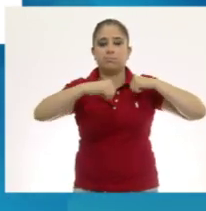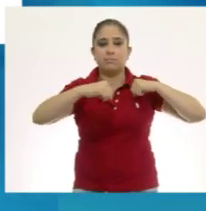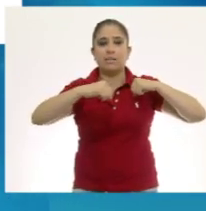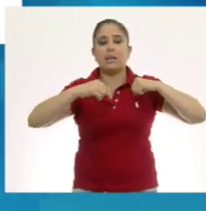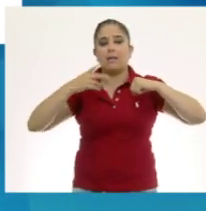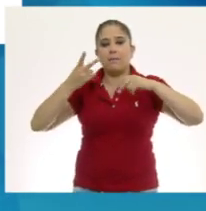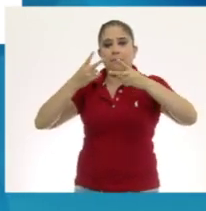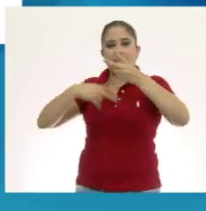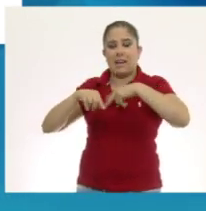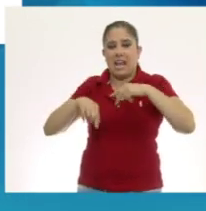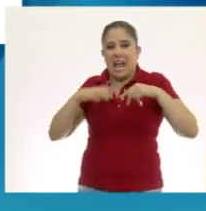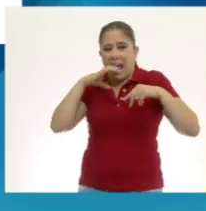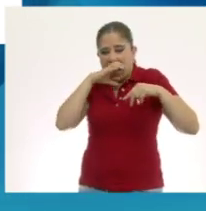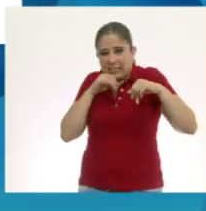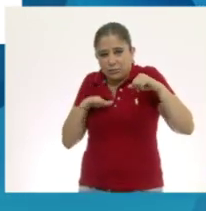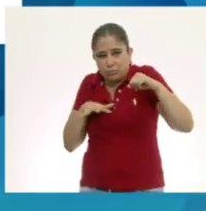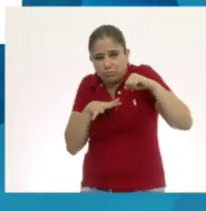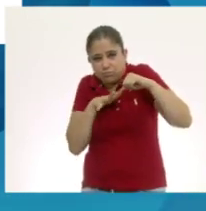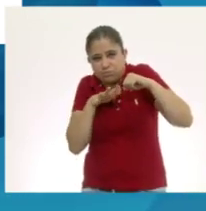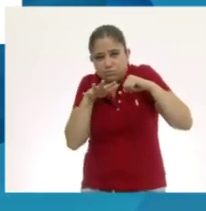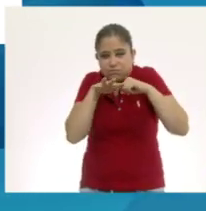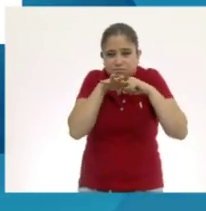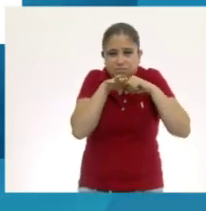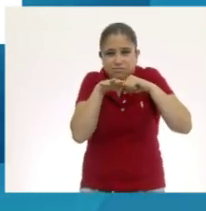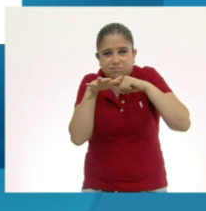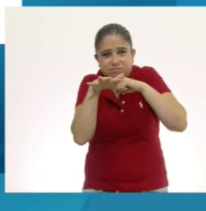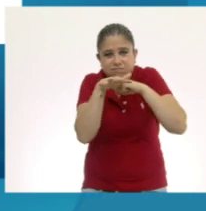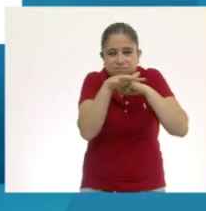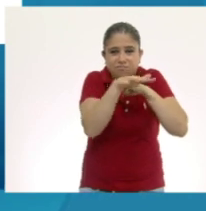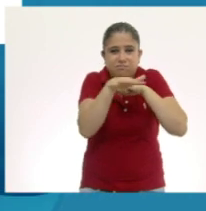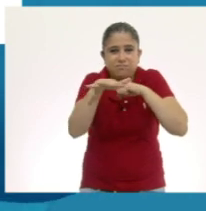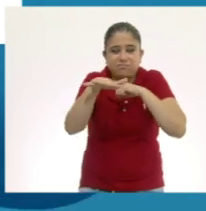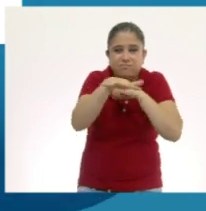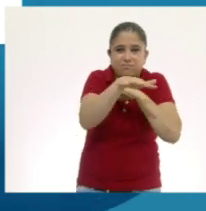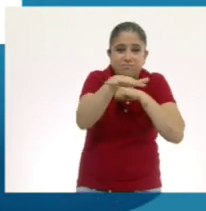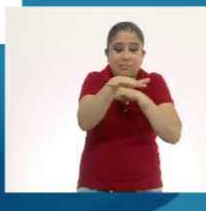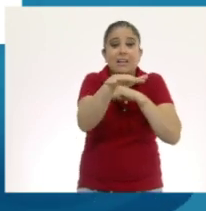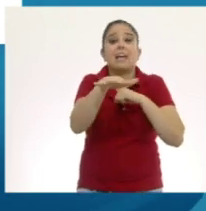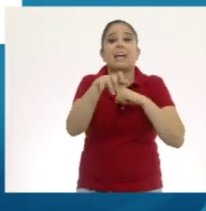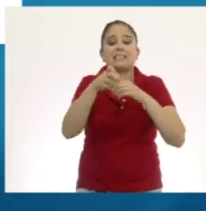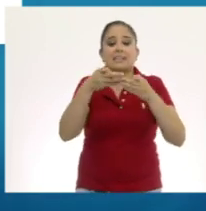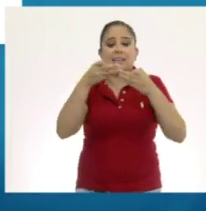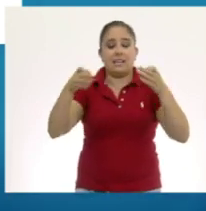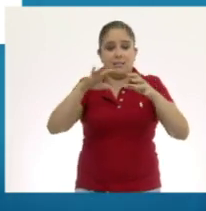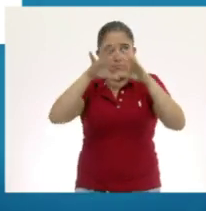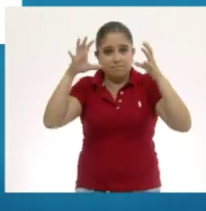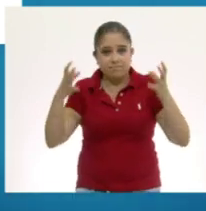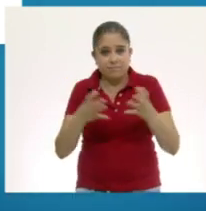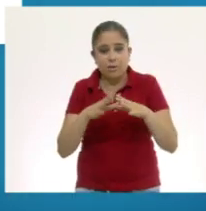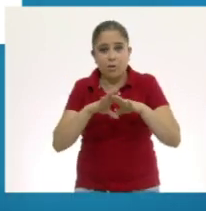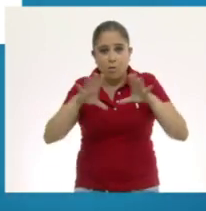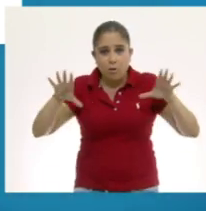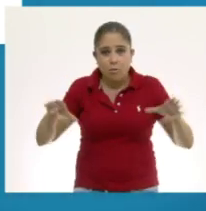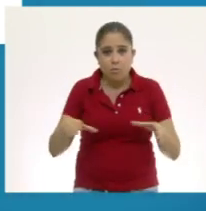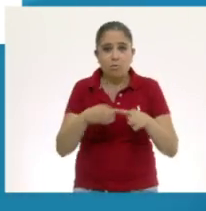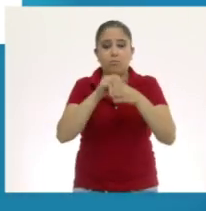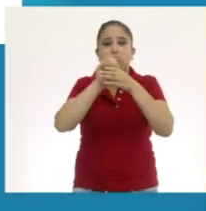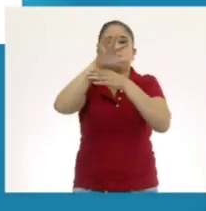del manto superior. Esto es, se crea nueva corteza oceánica con actividad volcánica que da lugar a cadenas